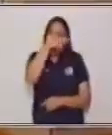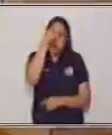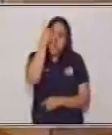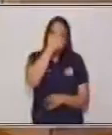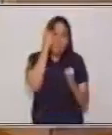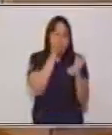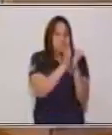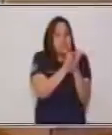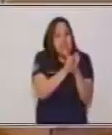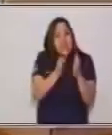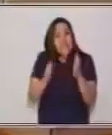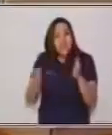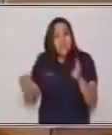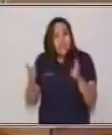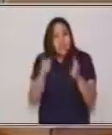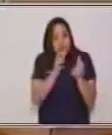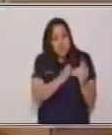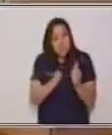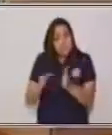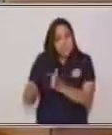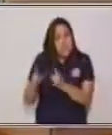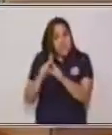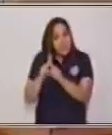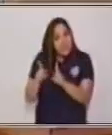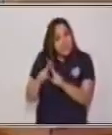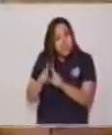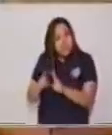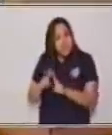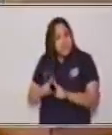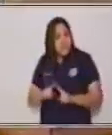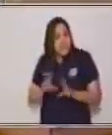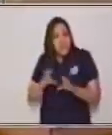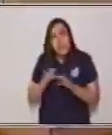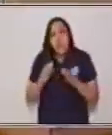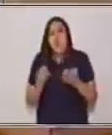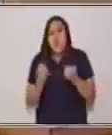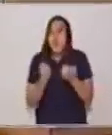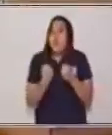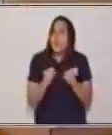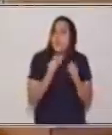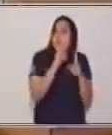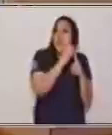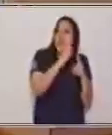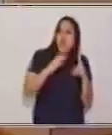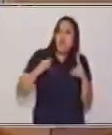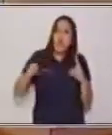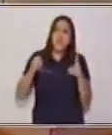estructuras, diferenciando lo que es la estructura de